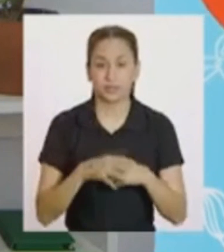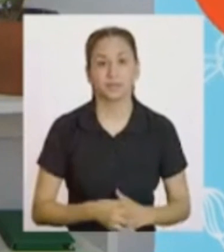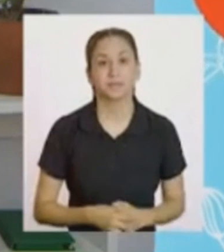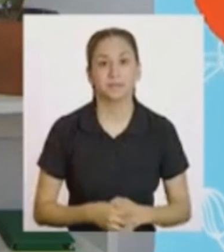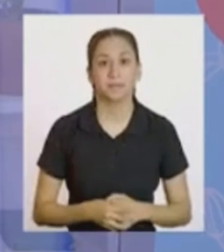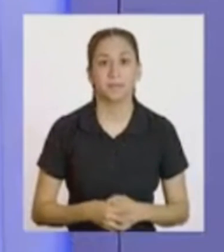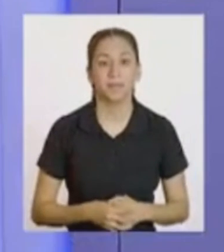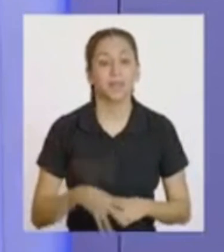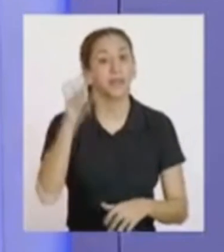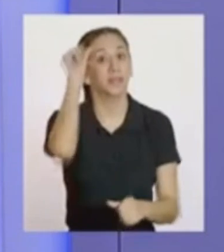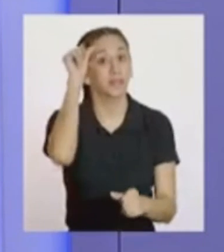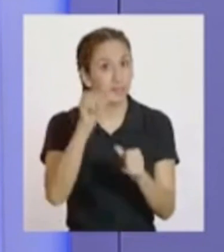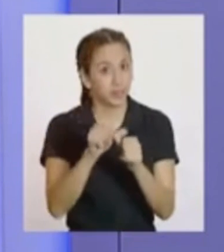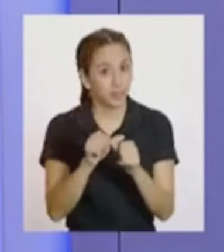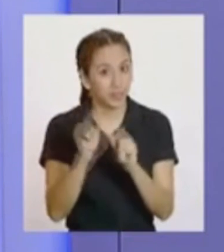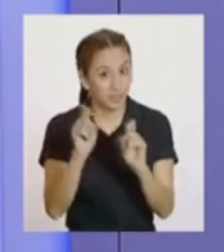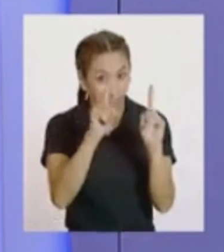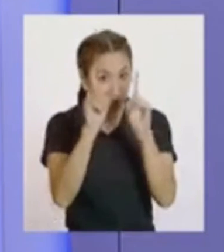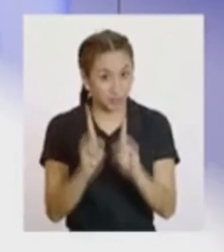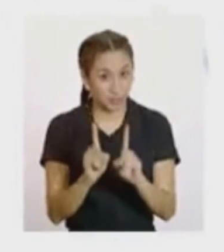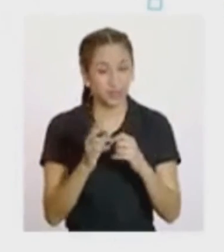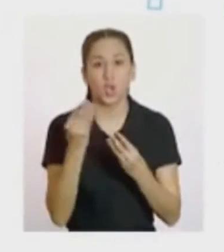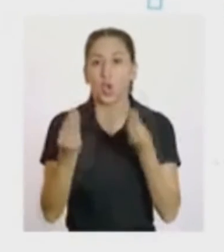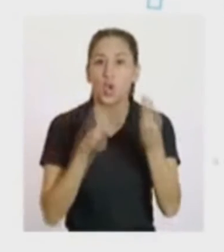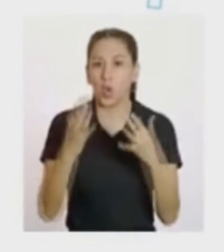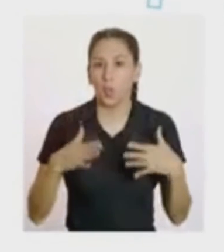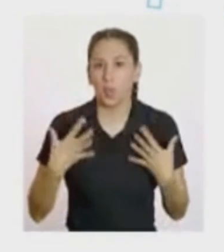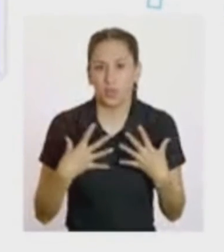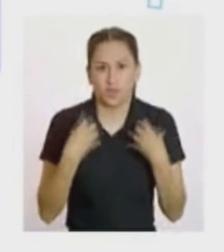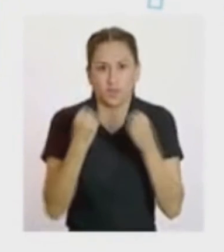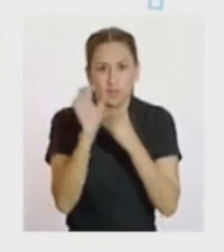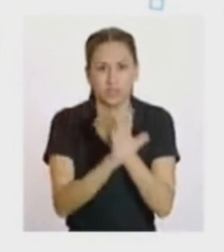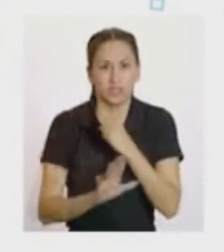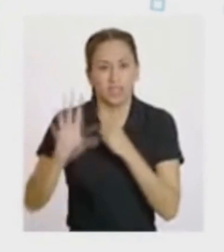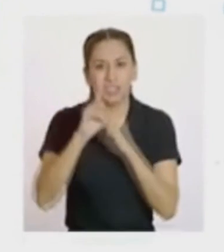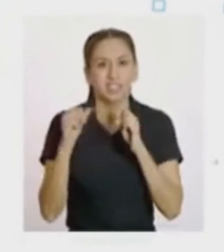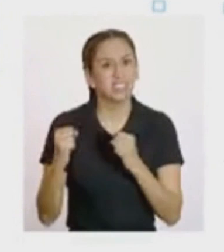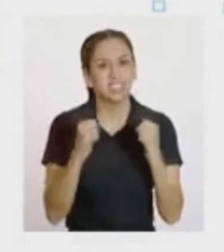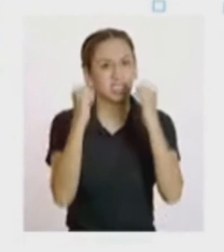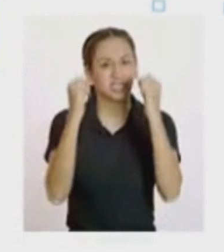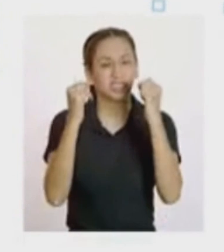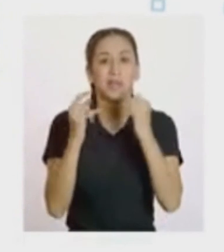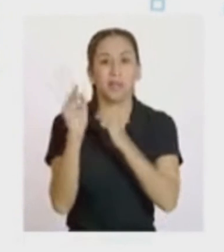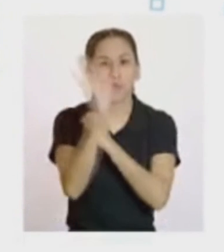COVID-19. ¿Recuerdan nuestra incógnita? ¿Cómo podríamos fortalecer nuestro sistema